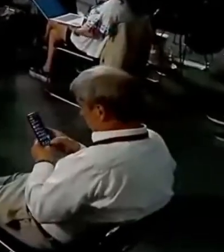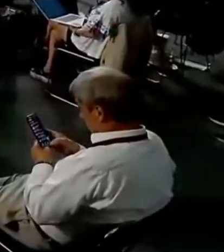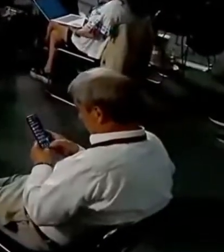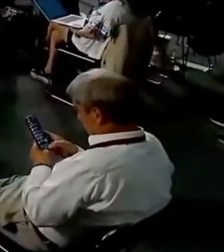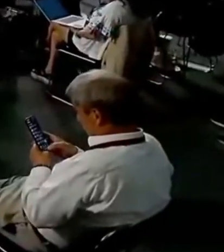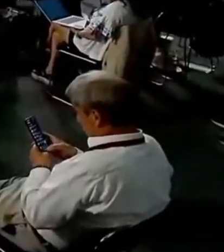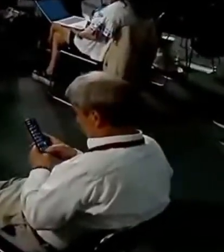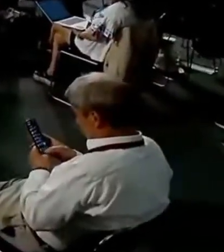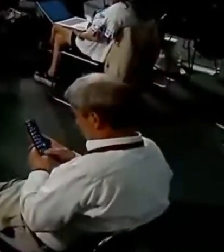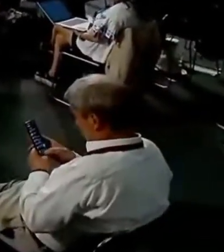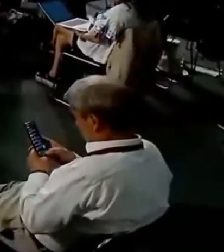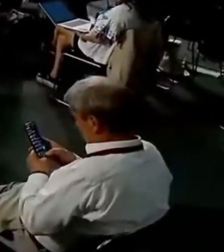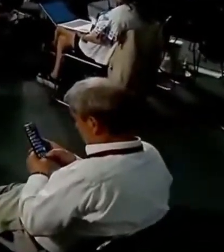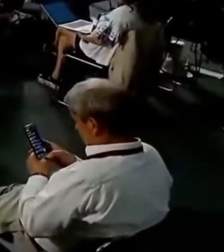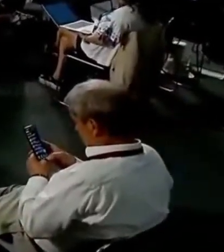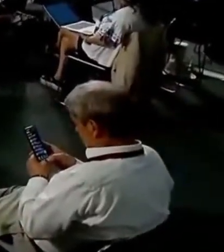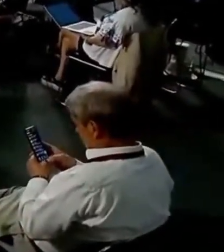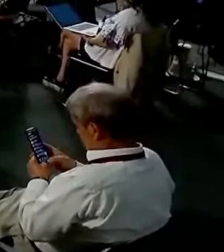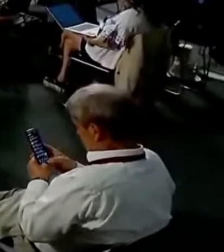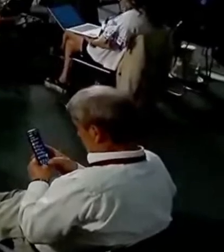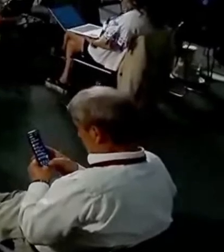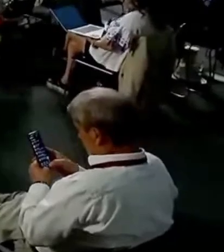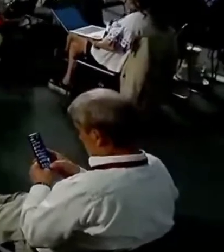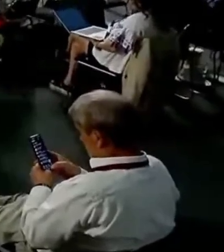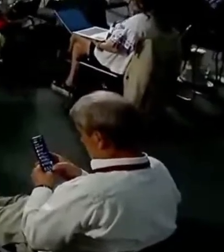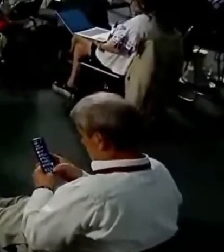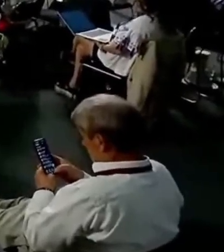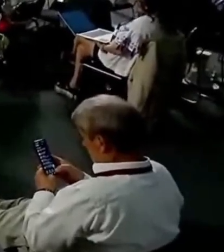se subió el dólar.